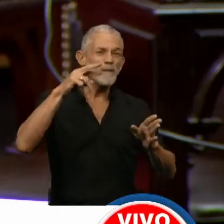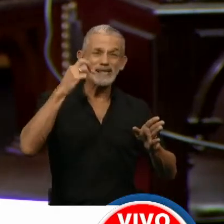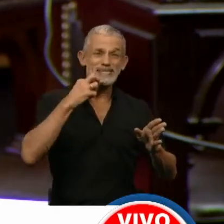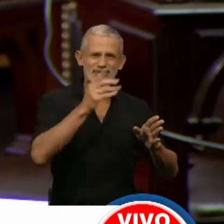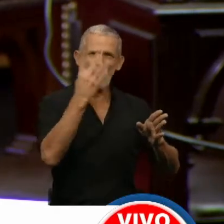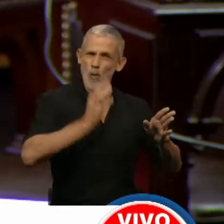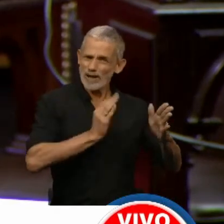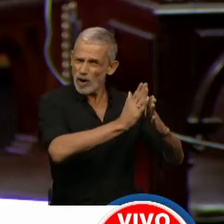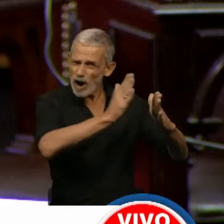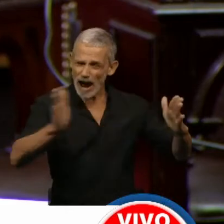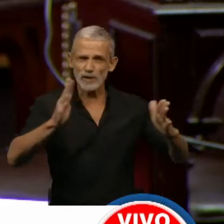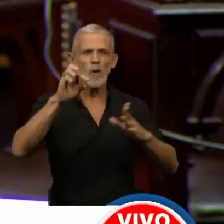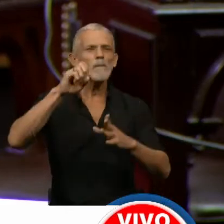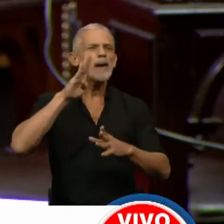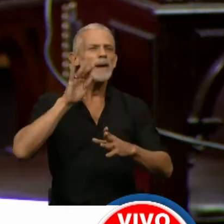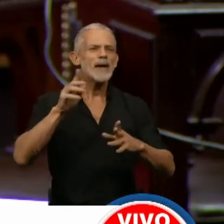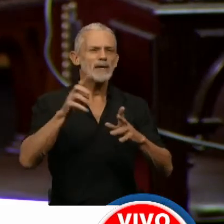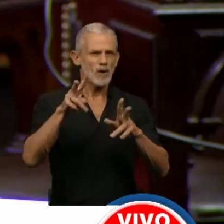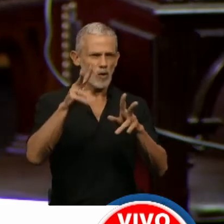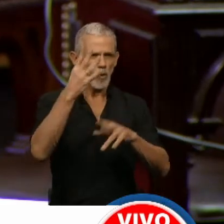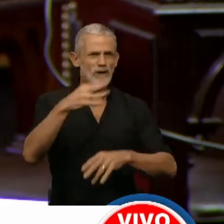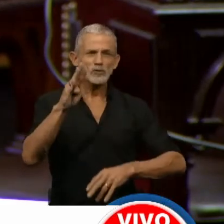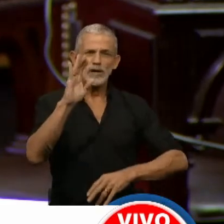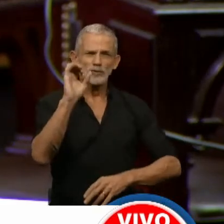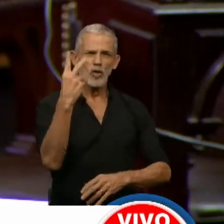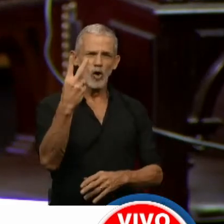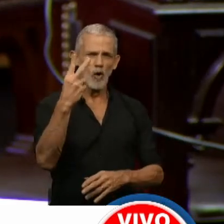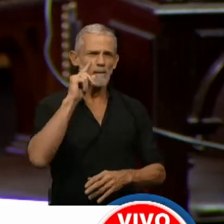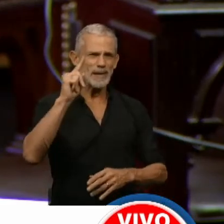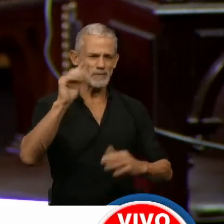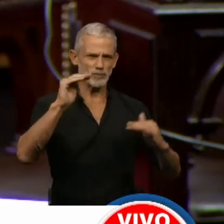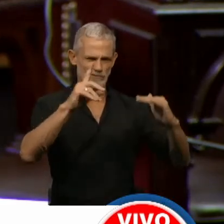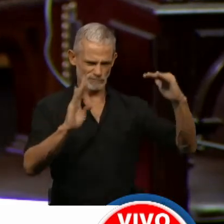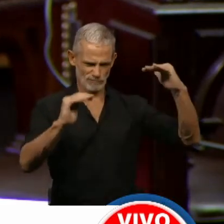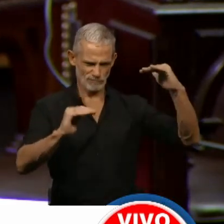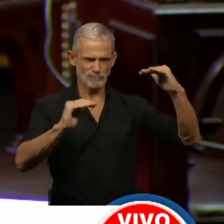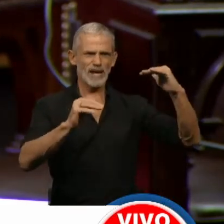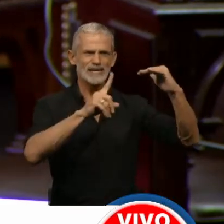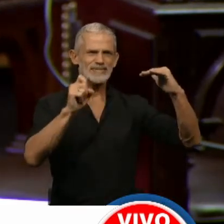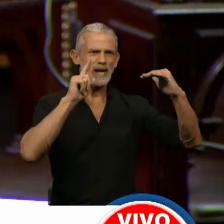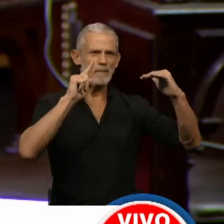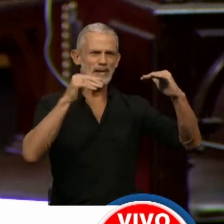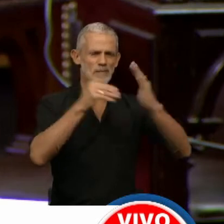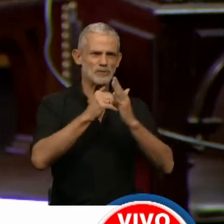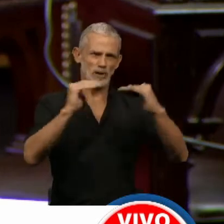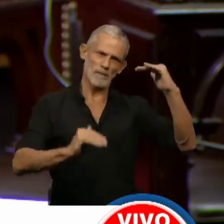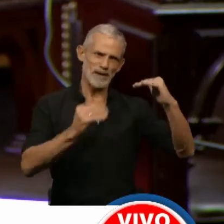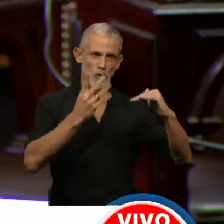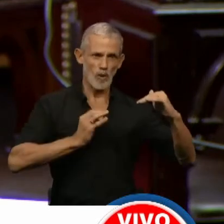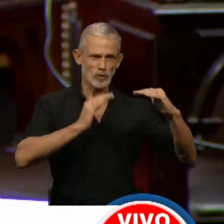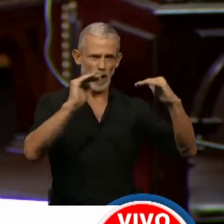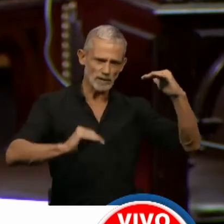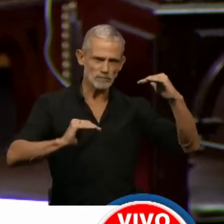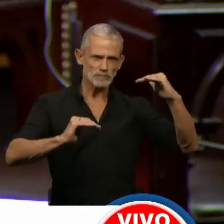después, el PBI fue de 402 mil millones, o sea, una bajada de 100 mil millones de 4 años.